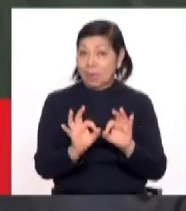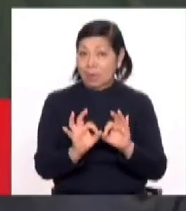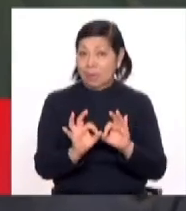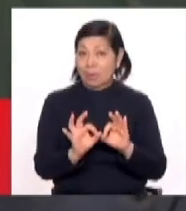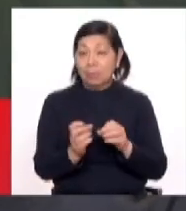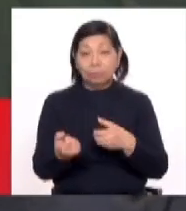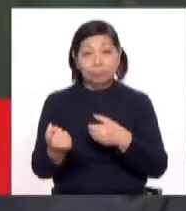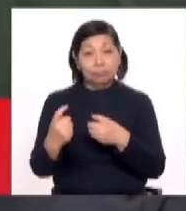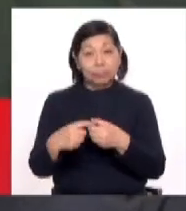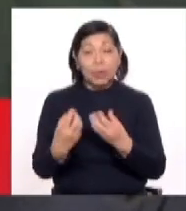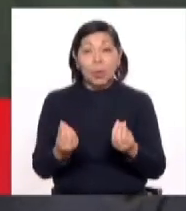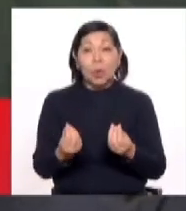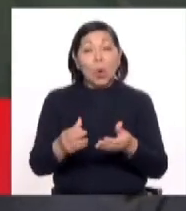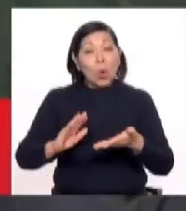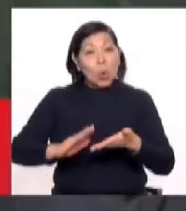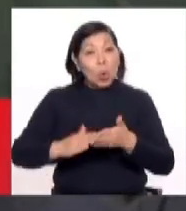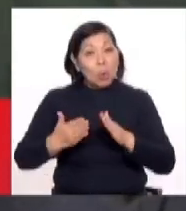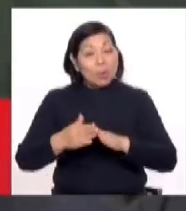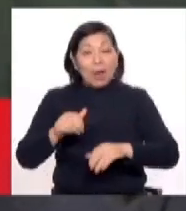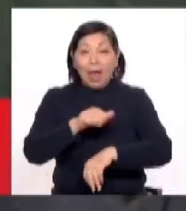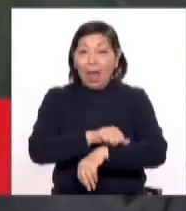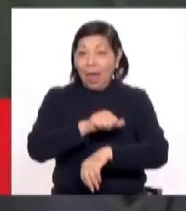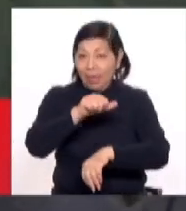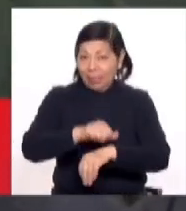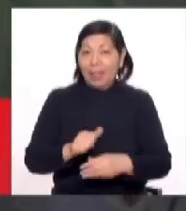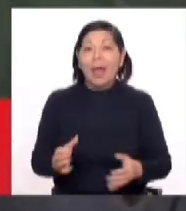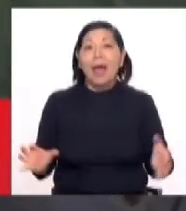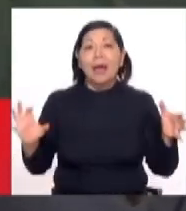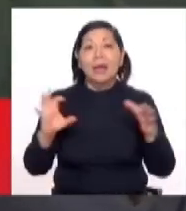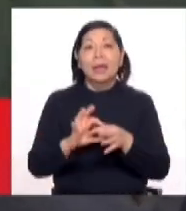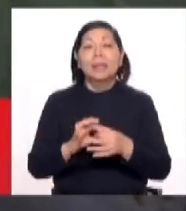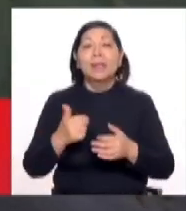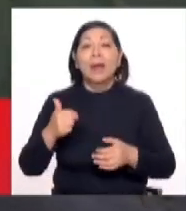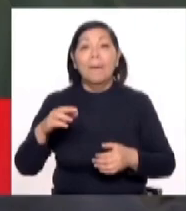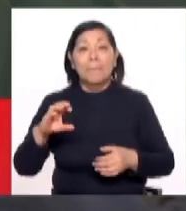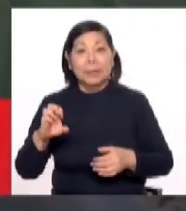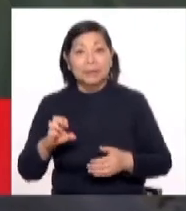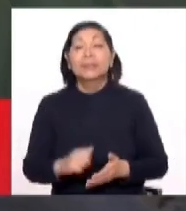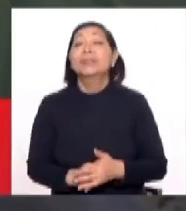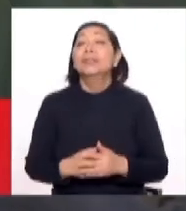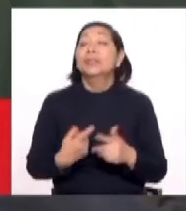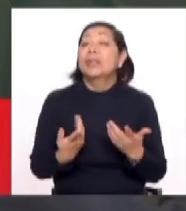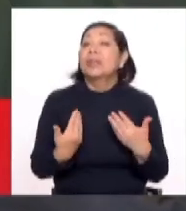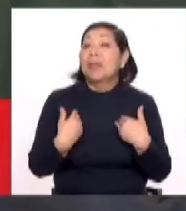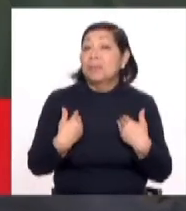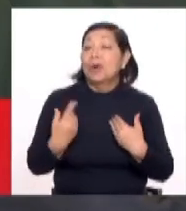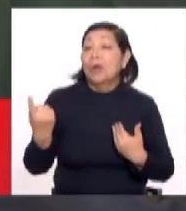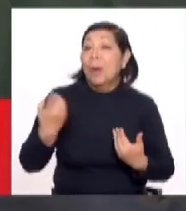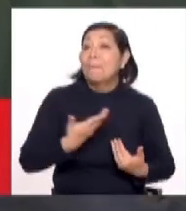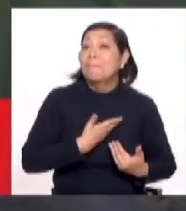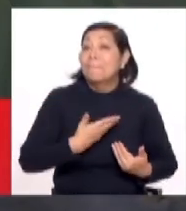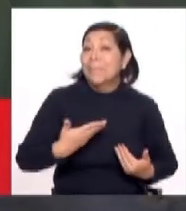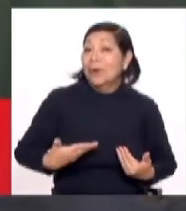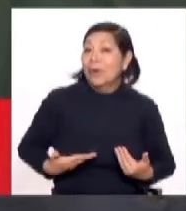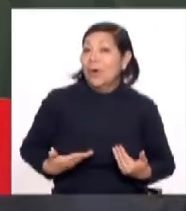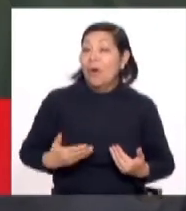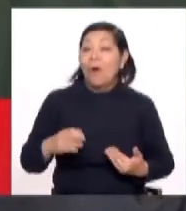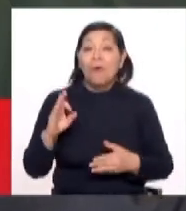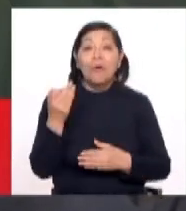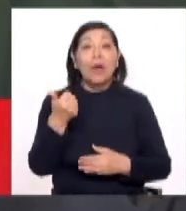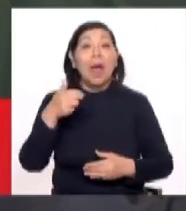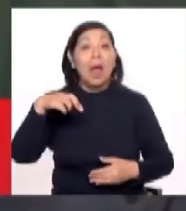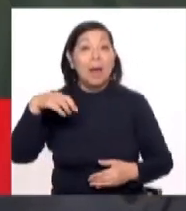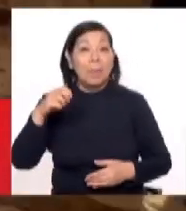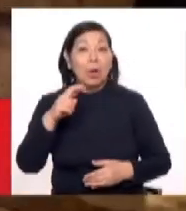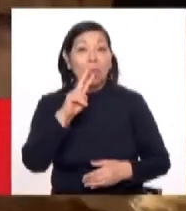de integración como son la comunidad andina la alianza del Pacífico y Próximamente tendremos la presidencia del foro apec